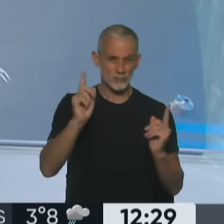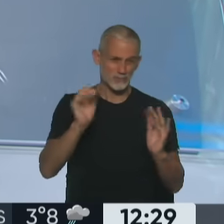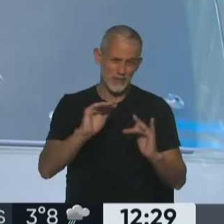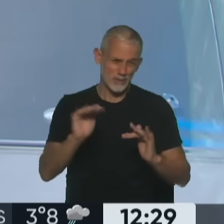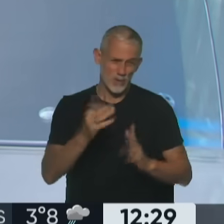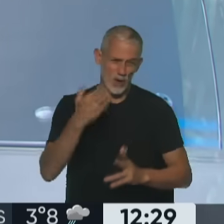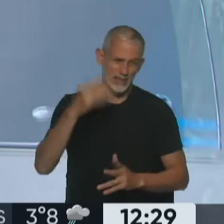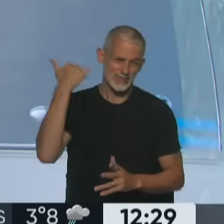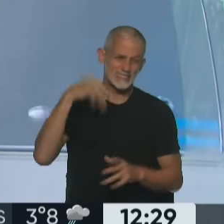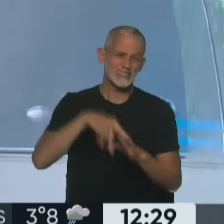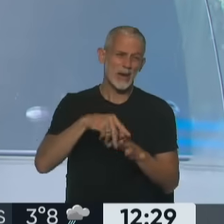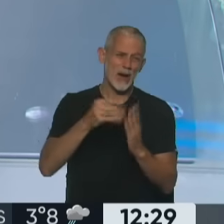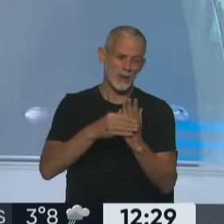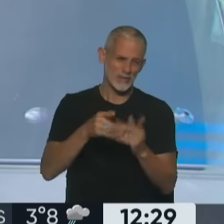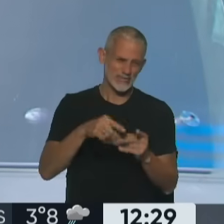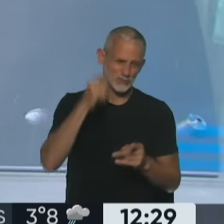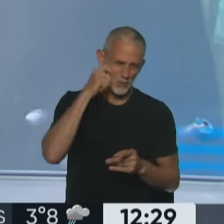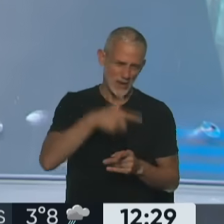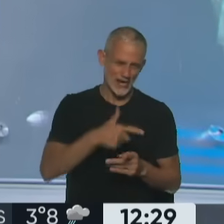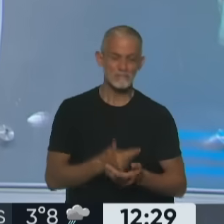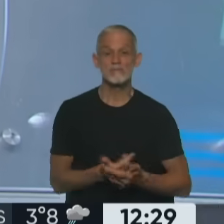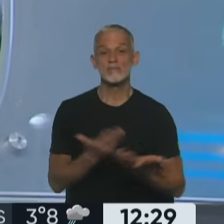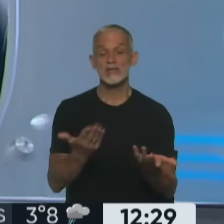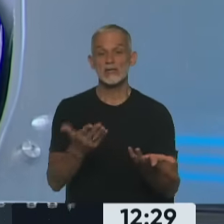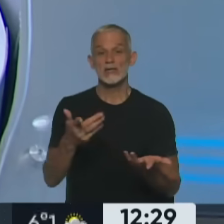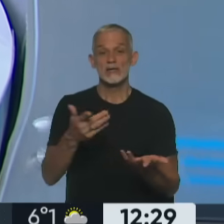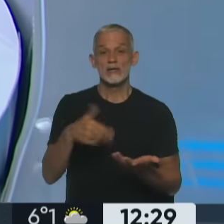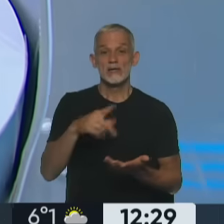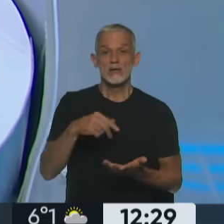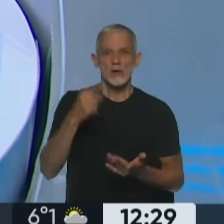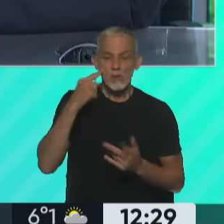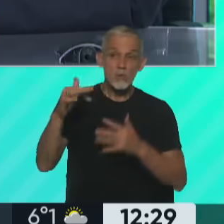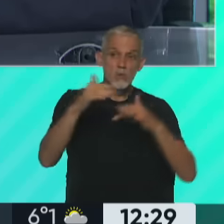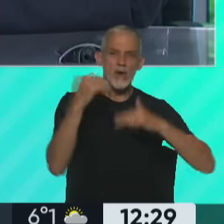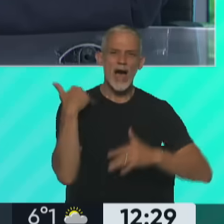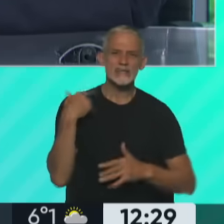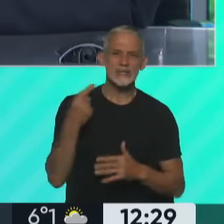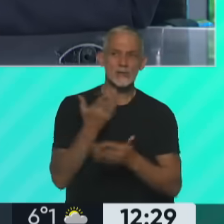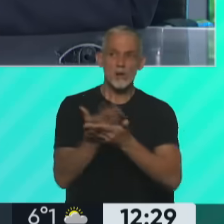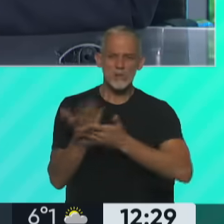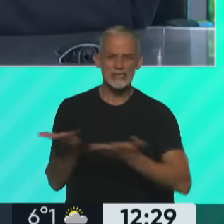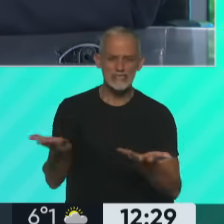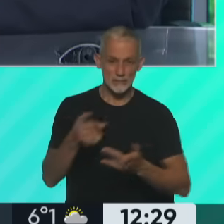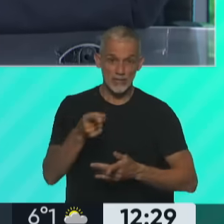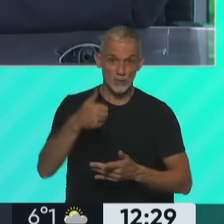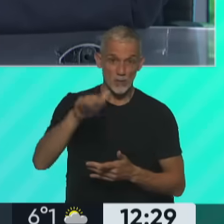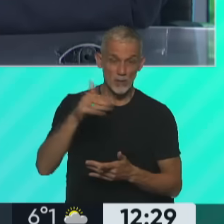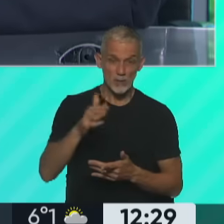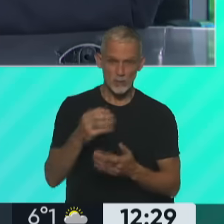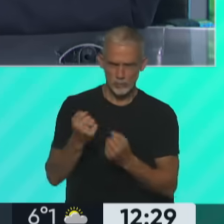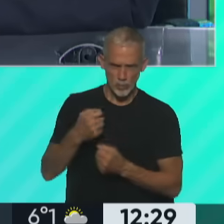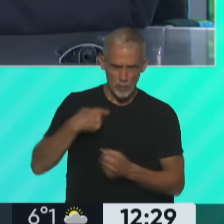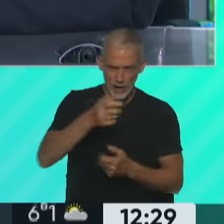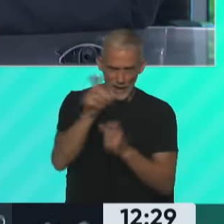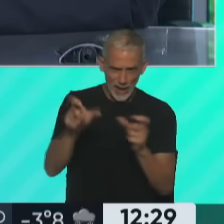eso. Que además, también, digo, porque me escuchaban muchos de estos planteos ayer, pero esto va a provocar una gran resistencia